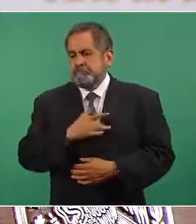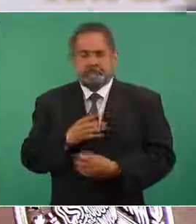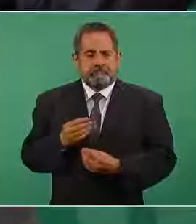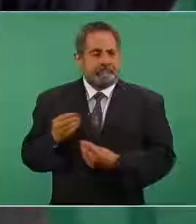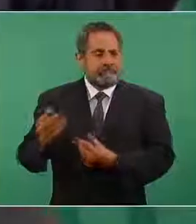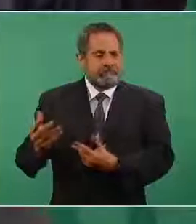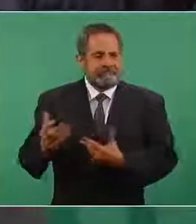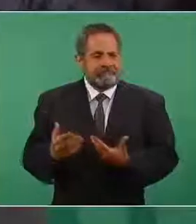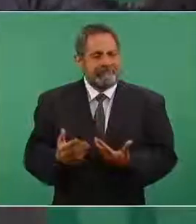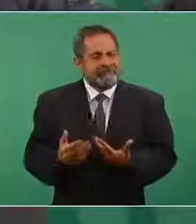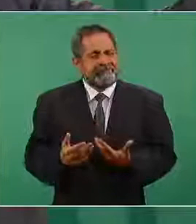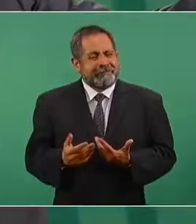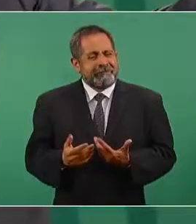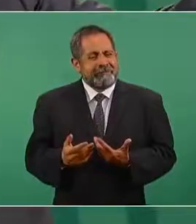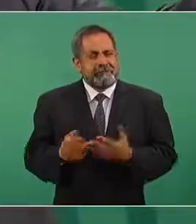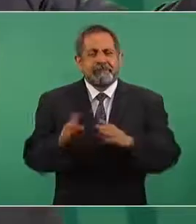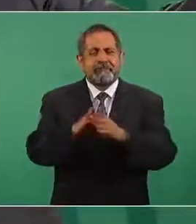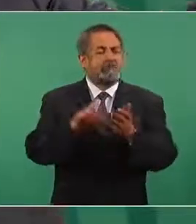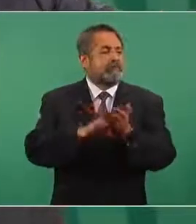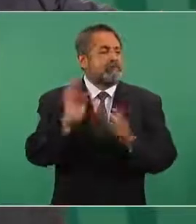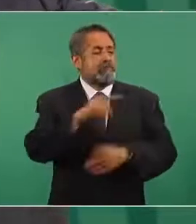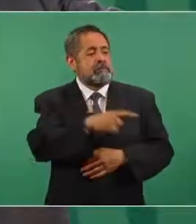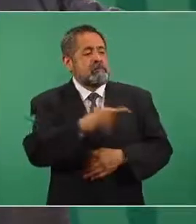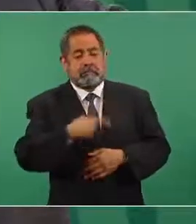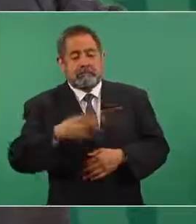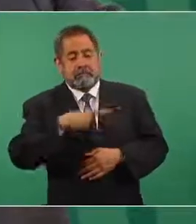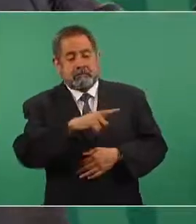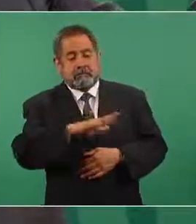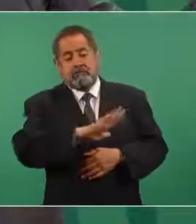Ni modo que se van a llevar cuando se mueran